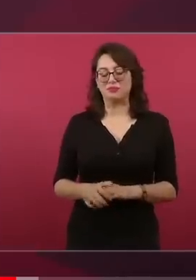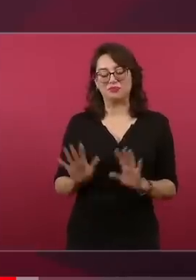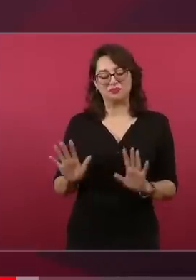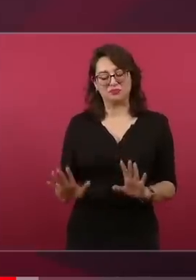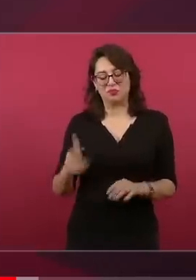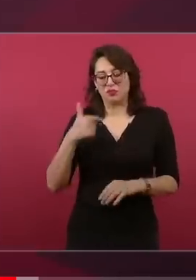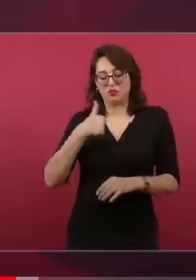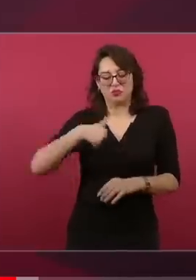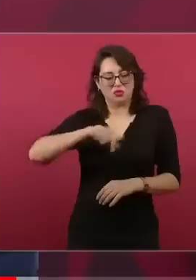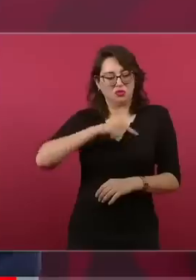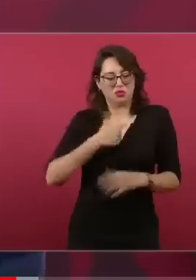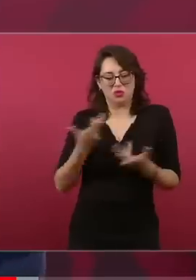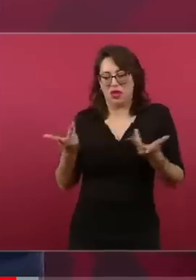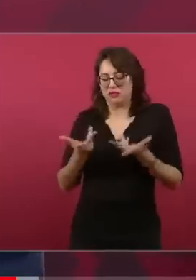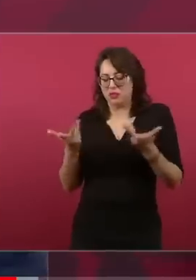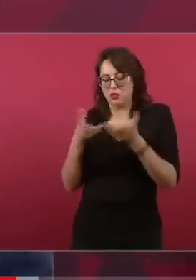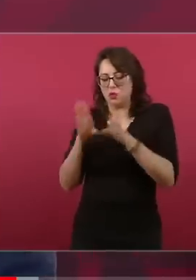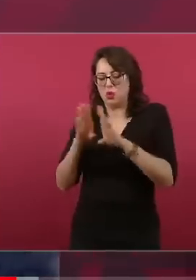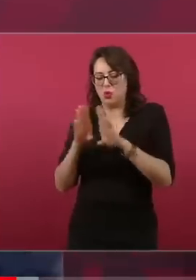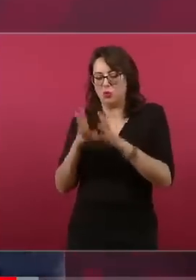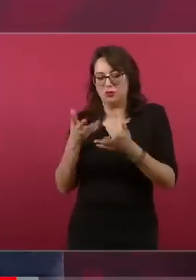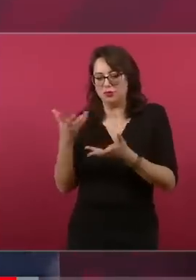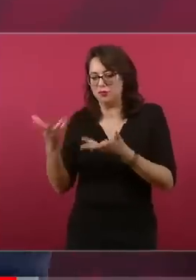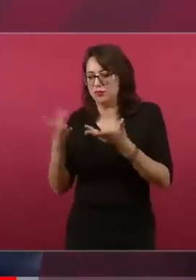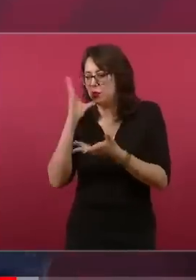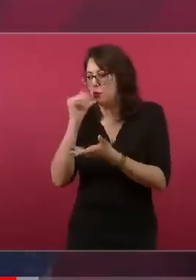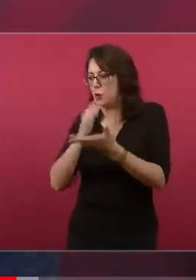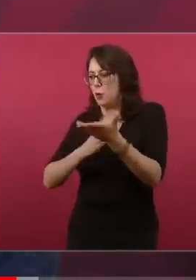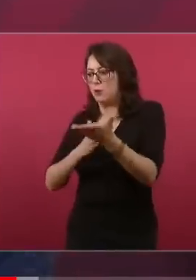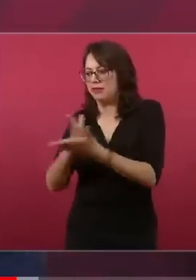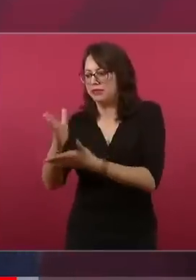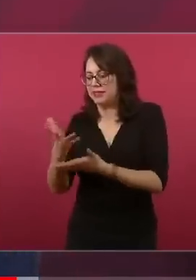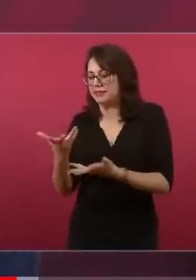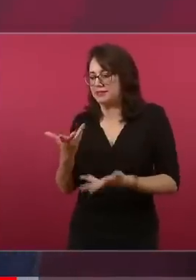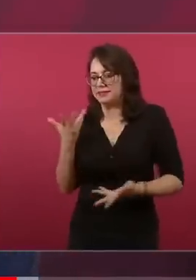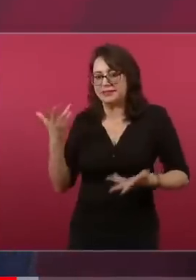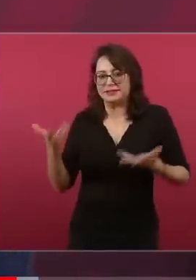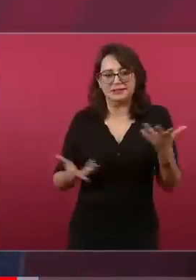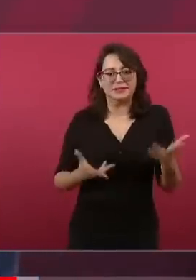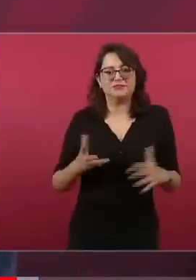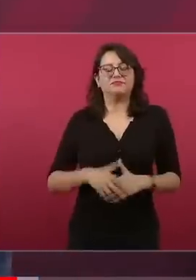Les comentaba yo de una juez que la adoptó el periódico Reforma, ¿no?